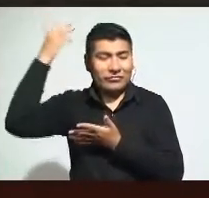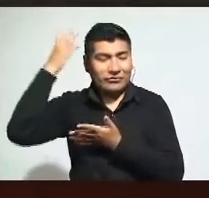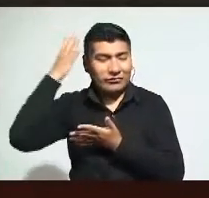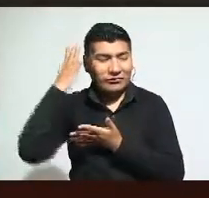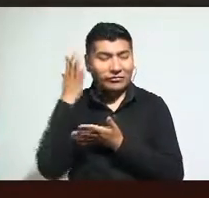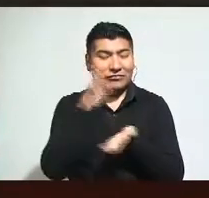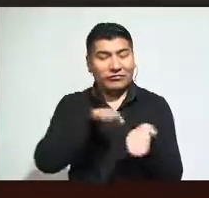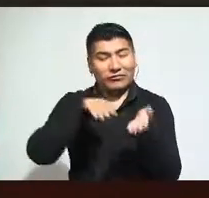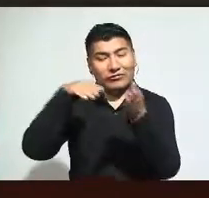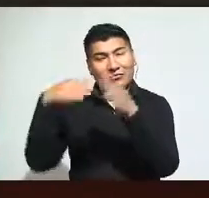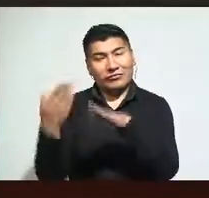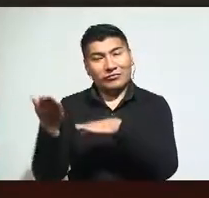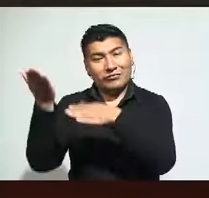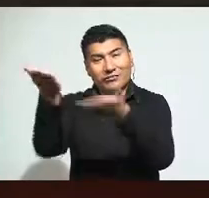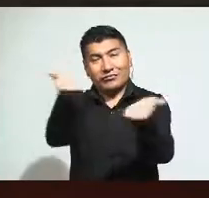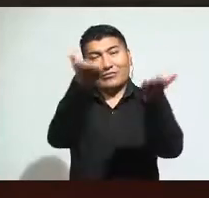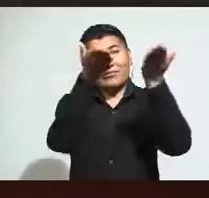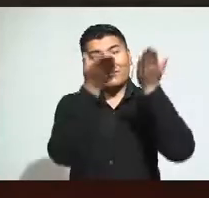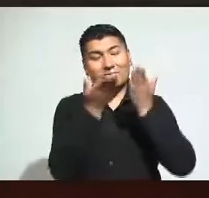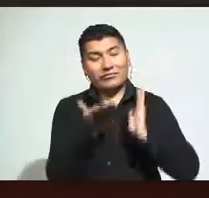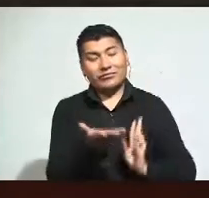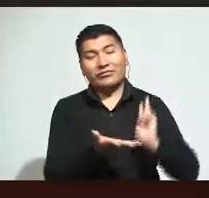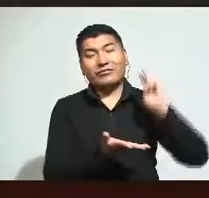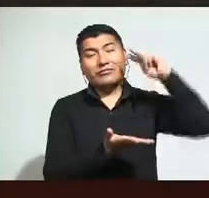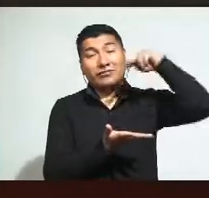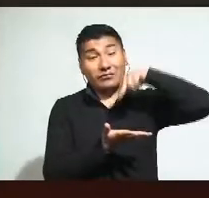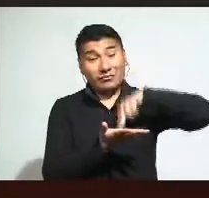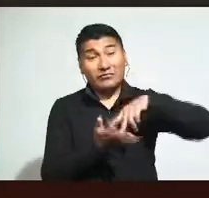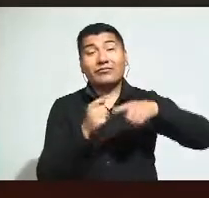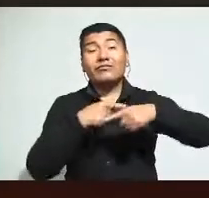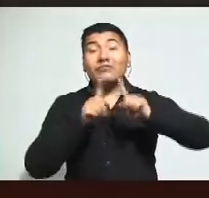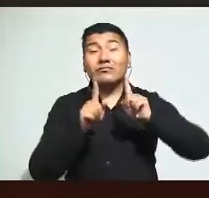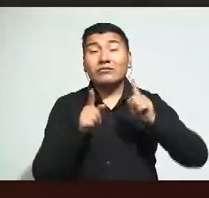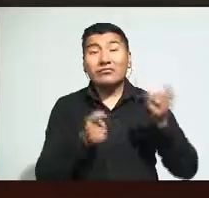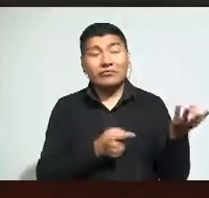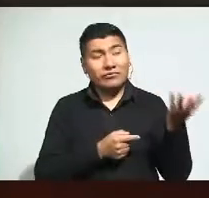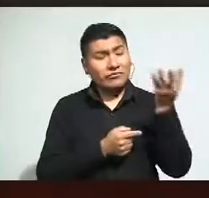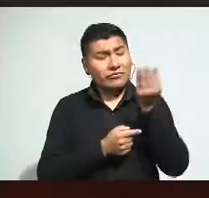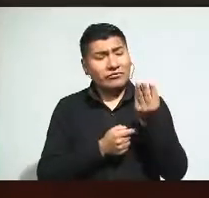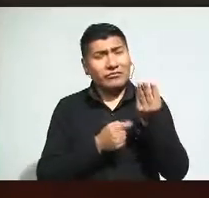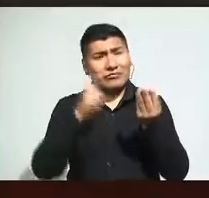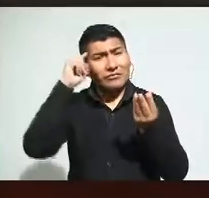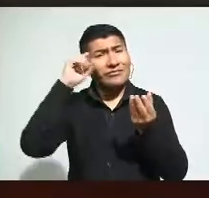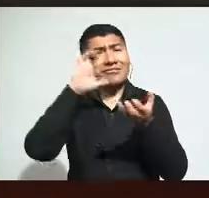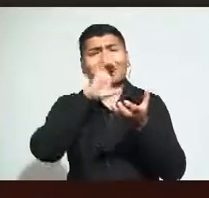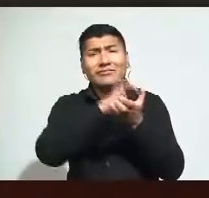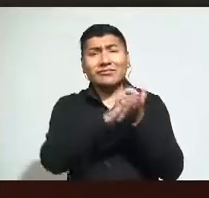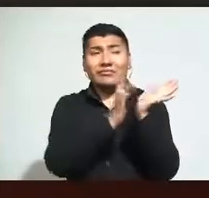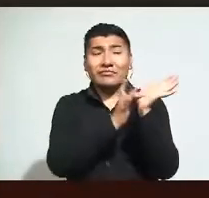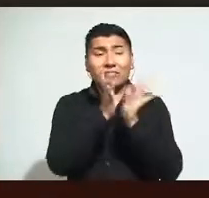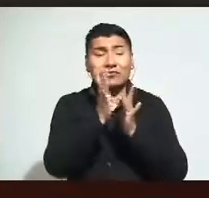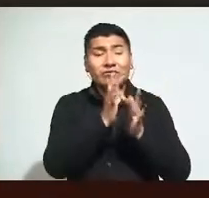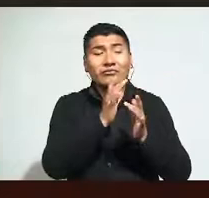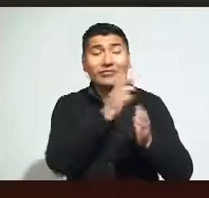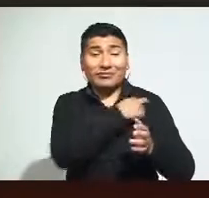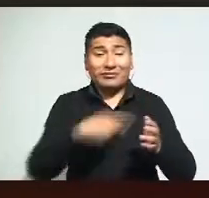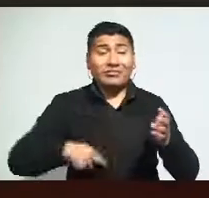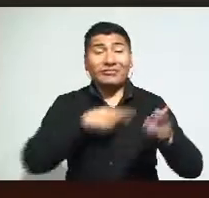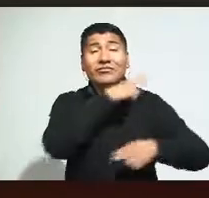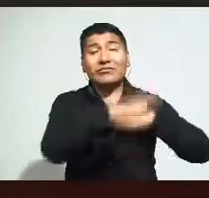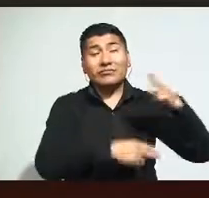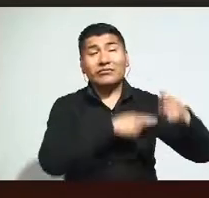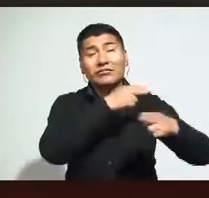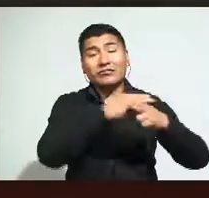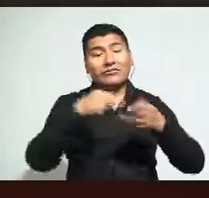en resurrección pero sería poco creer que jesús es rey del universo y